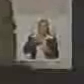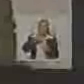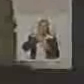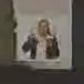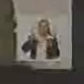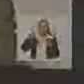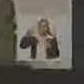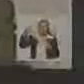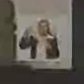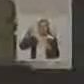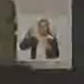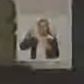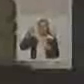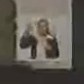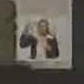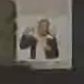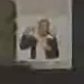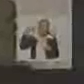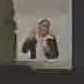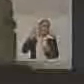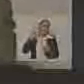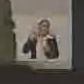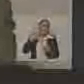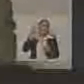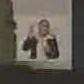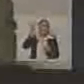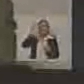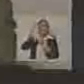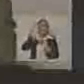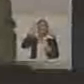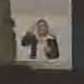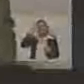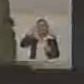contra México, esos partidos